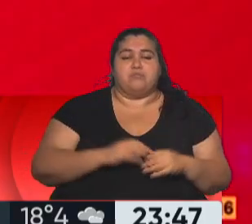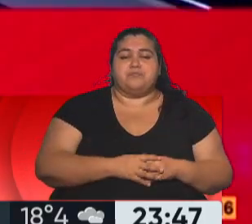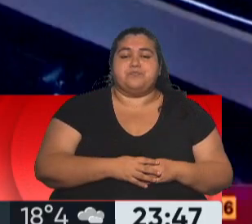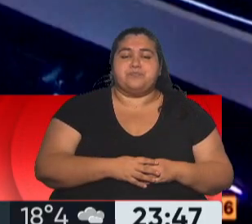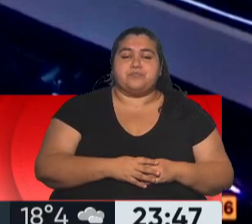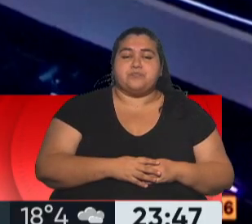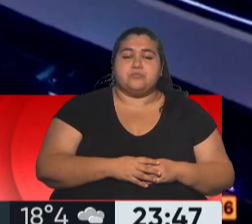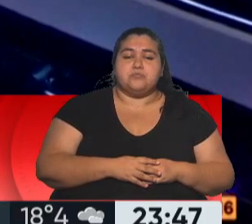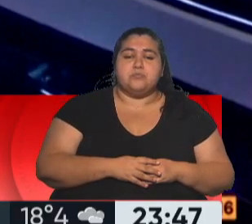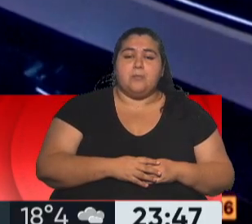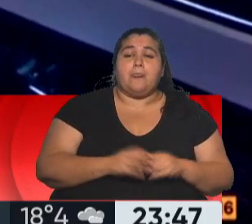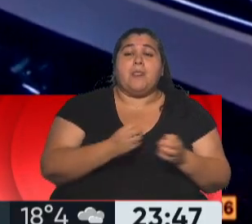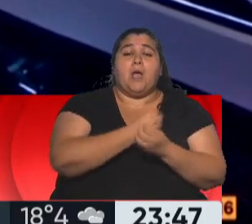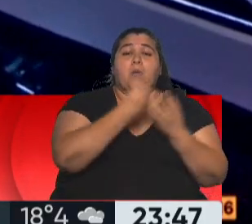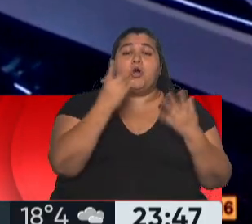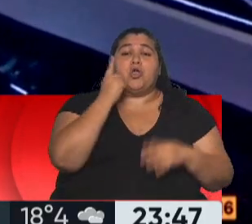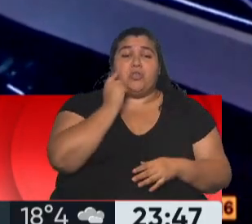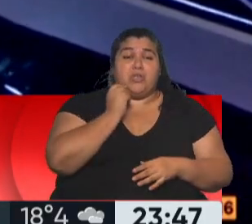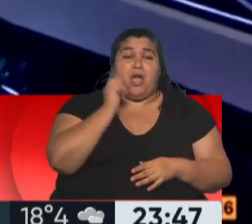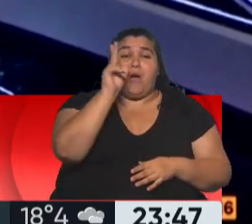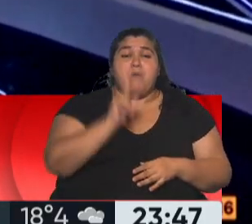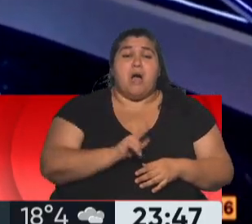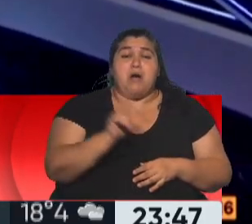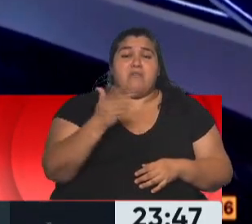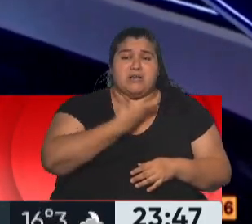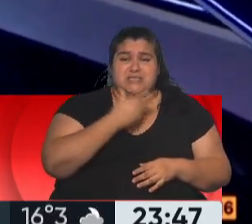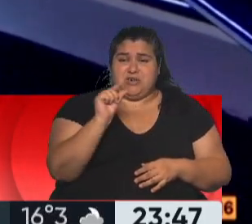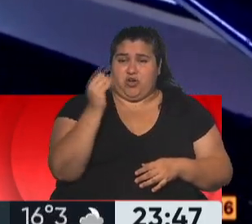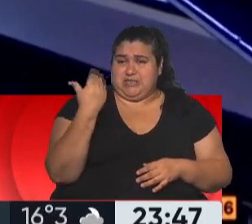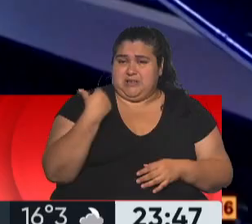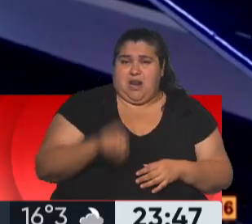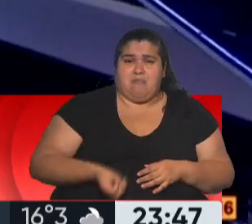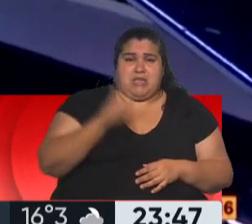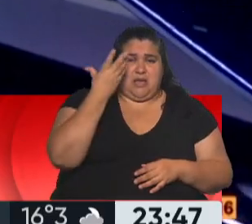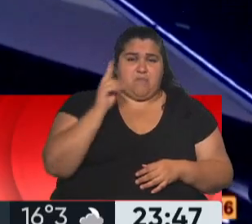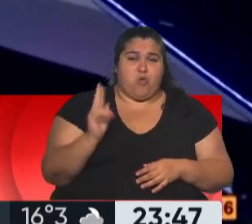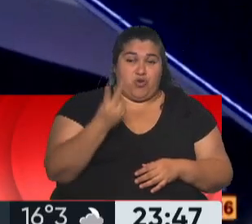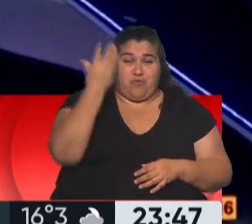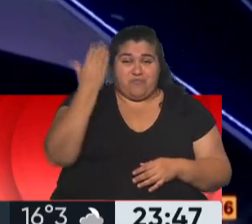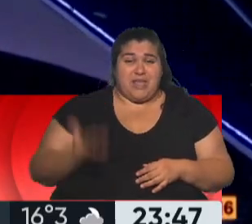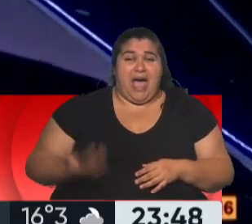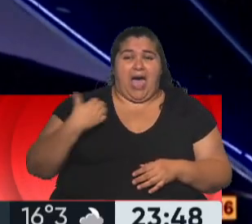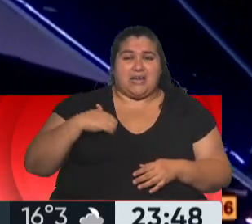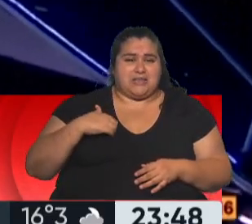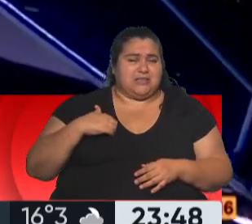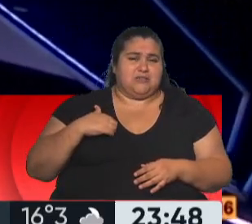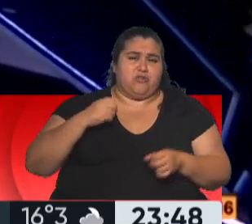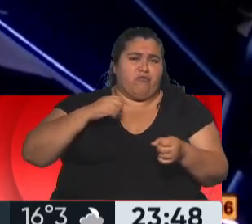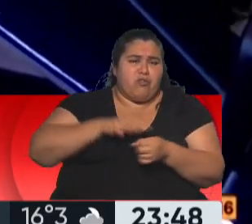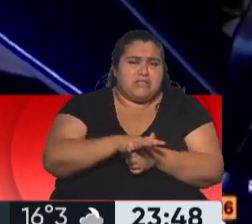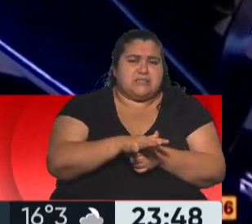Vatican. Buenos días. El Papa Francisco acaba de morir esta mañana. El argentino que ha marcado la ruta de la Iglesia durante